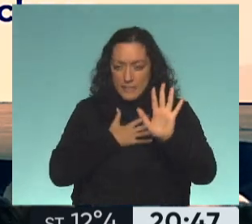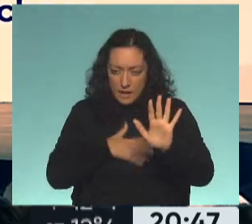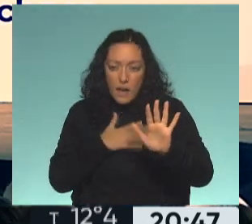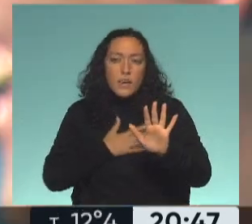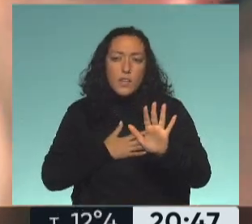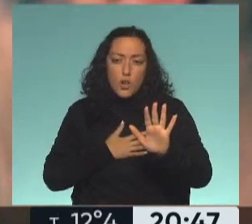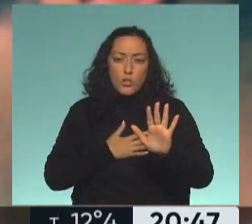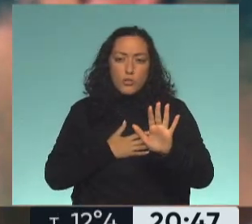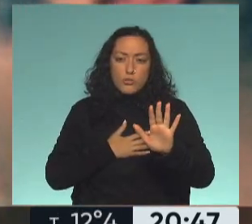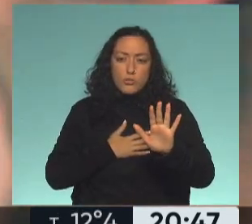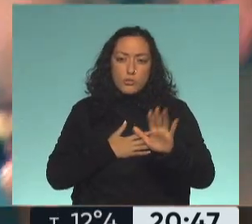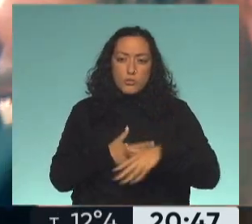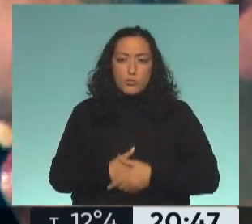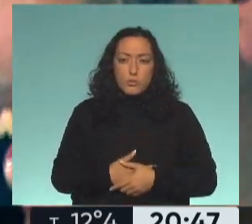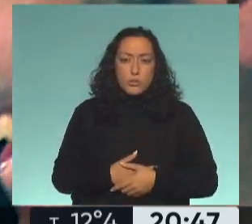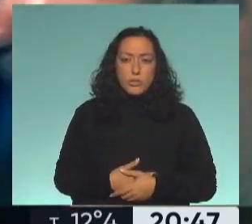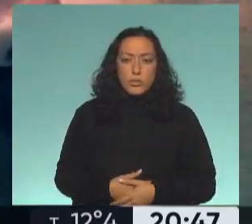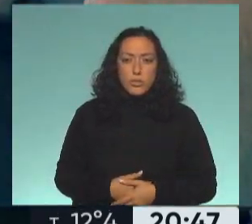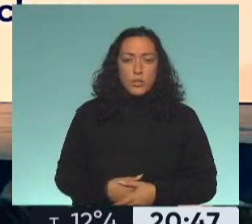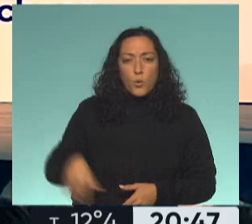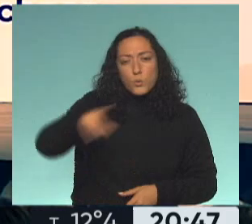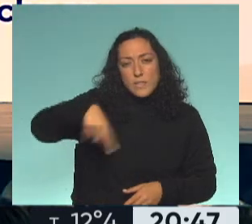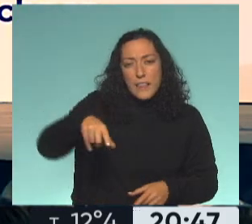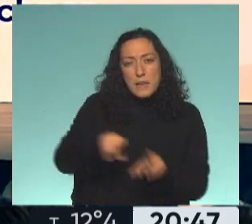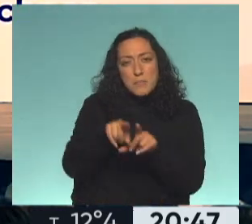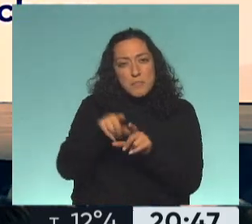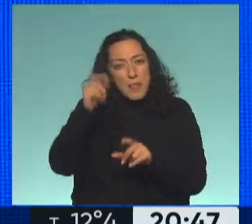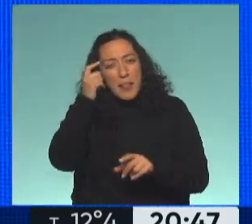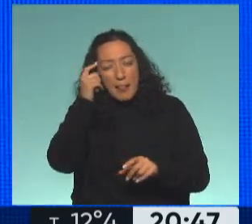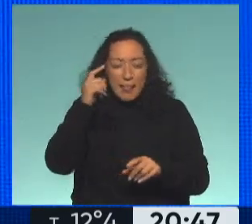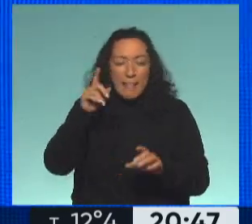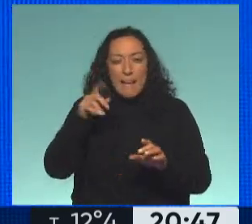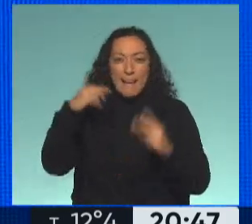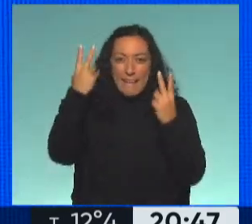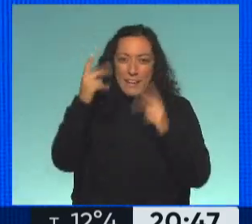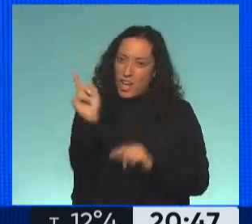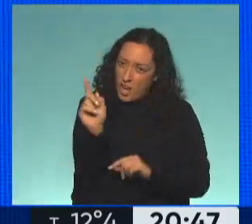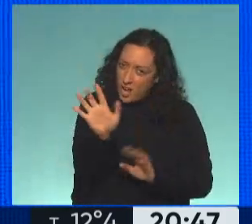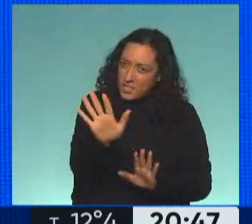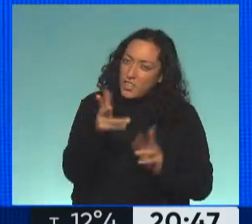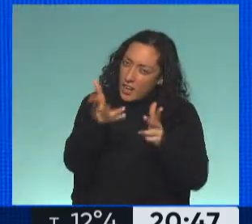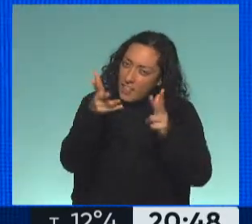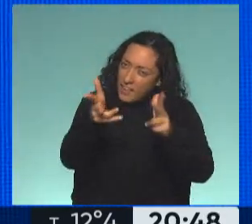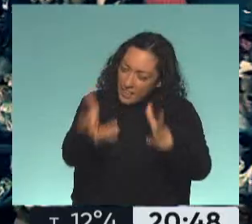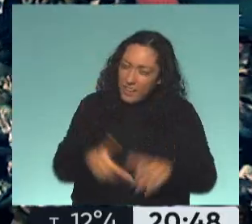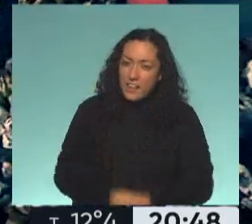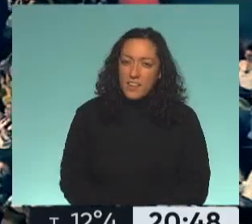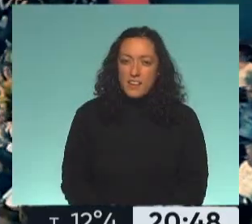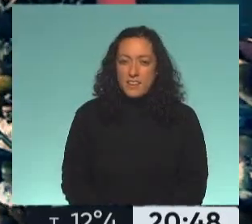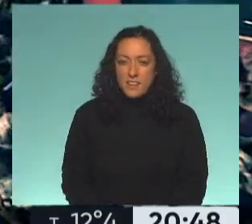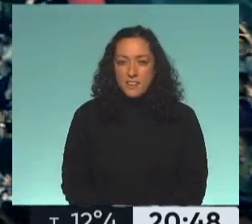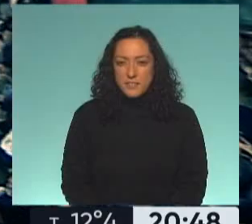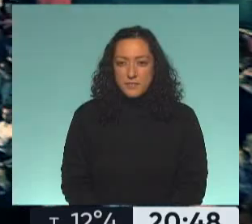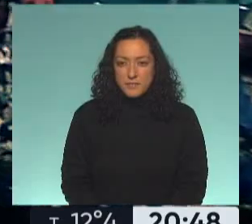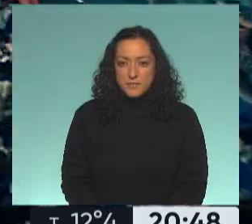Tranquilos. No se hagan los rulos, ya se los dije muchas veces. Ay, Dios.